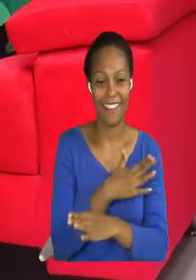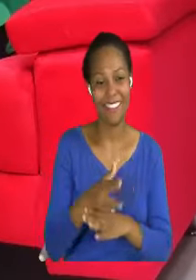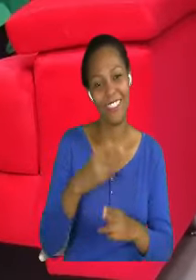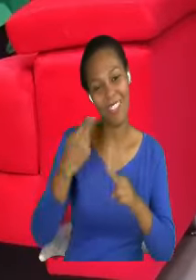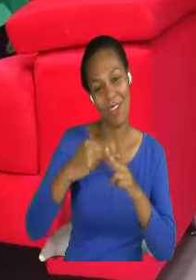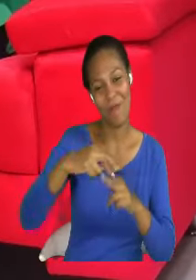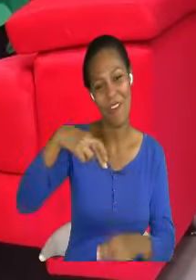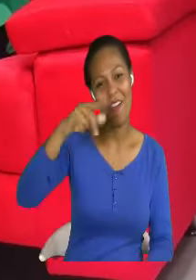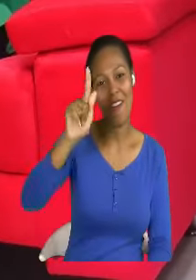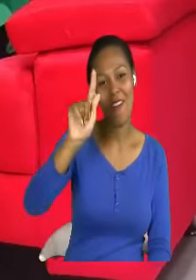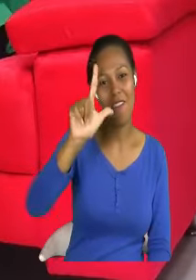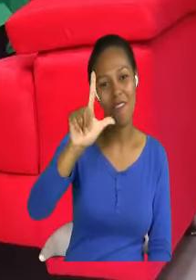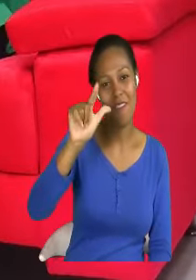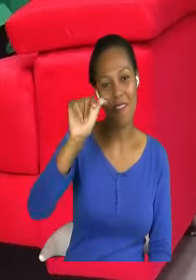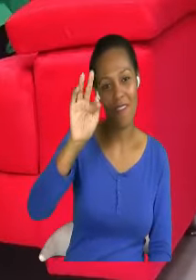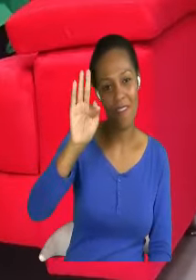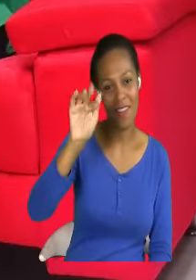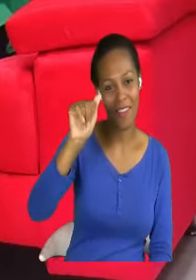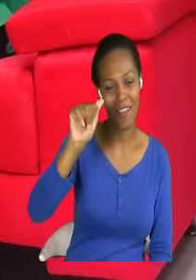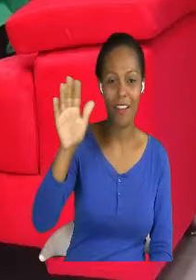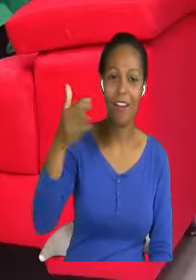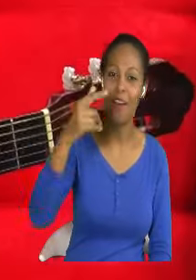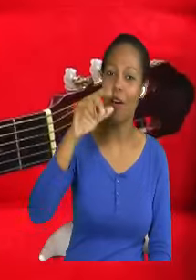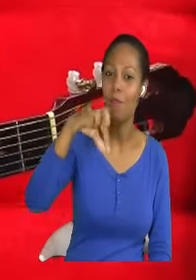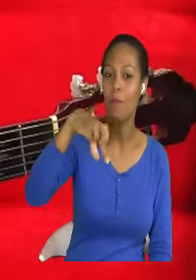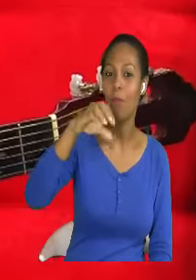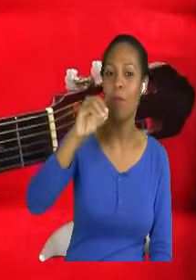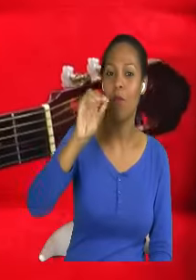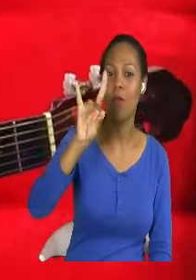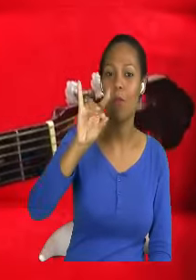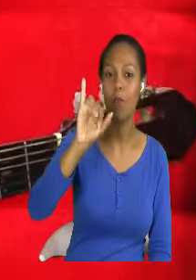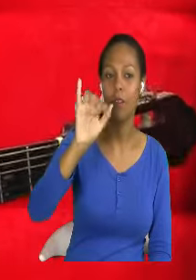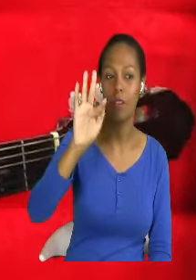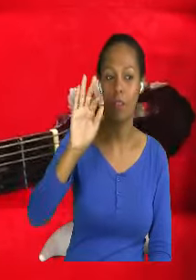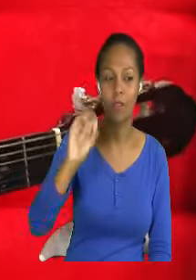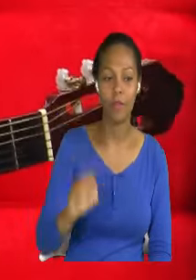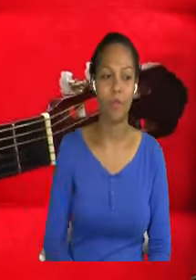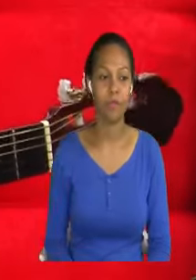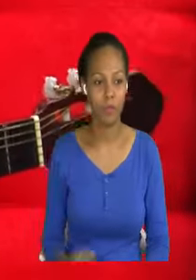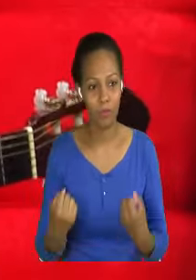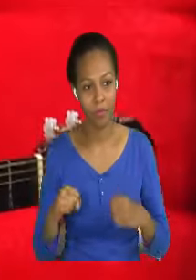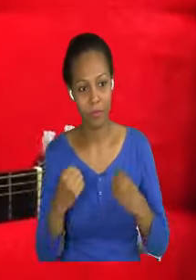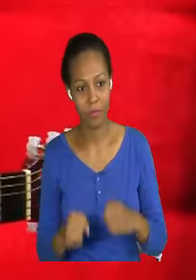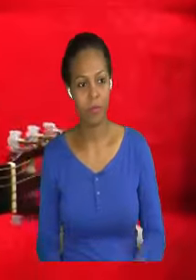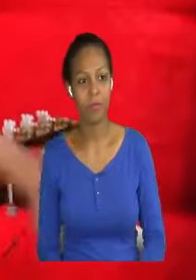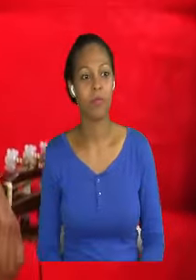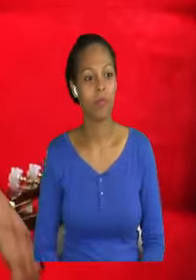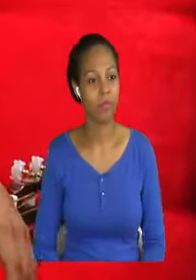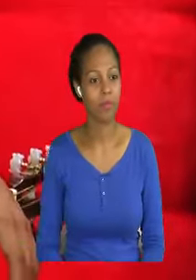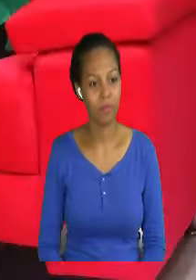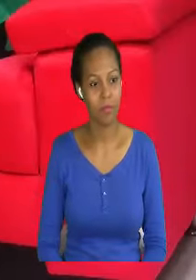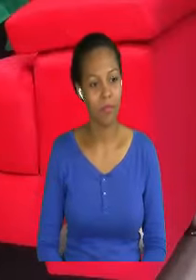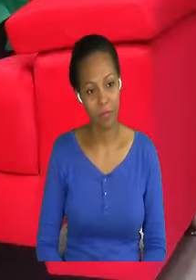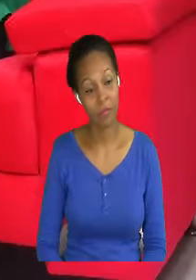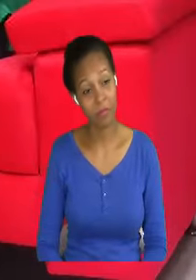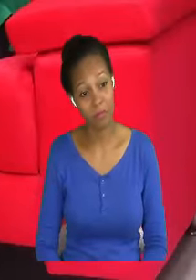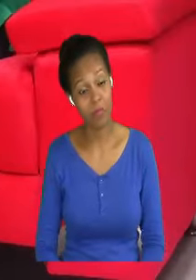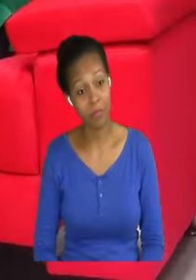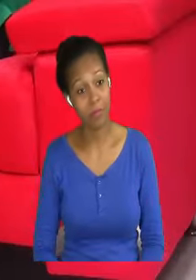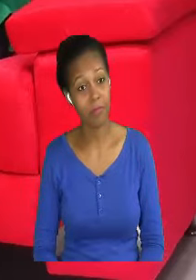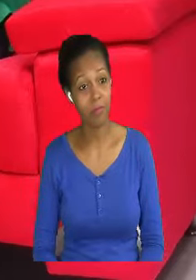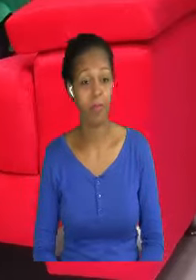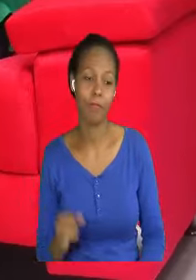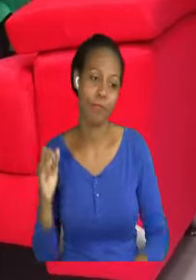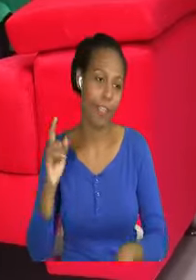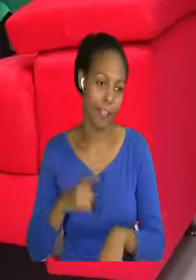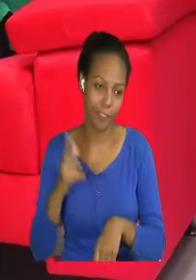canción, como le digo, hecha a pulso y mamando como los artesanos. Bueno, Dairo, ya se llega la hora y se nos está